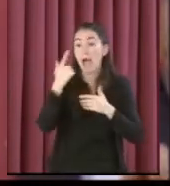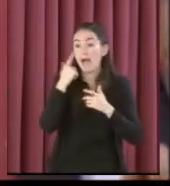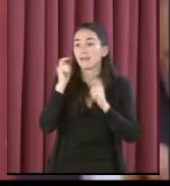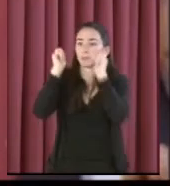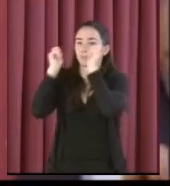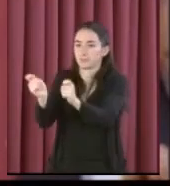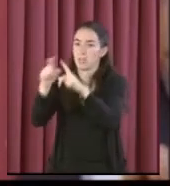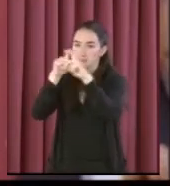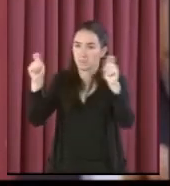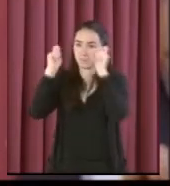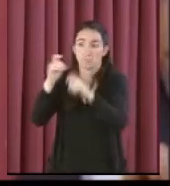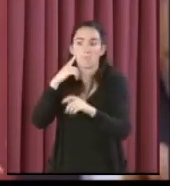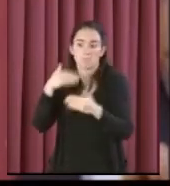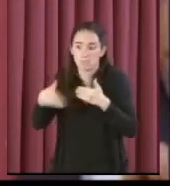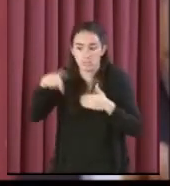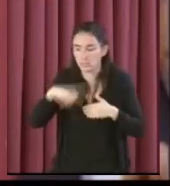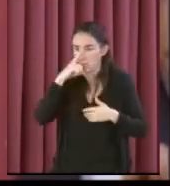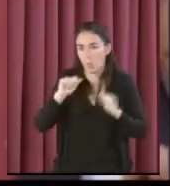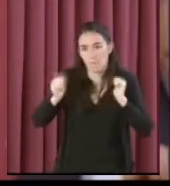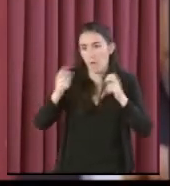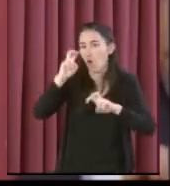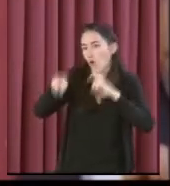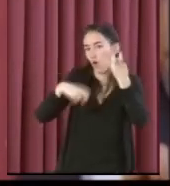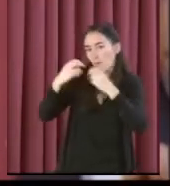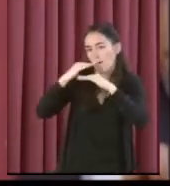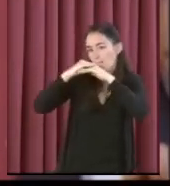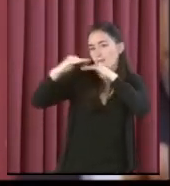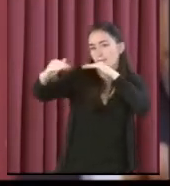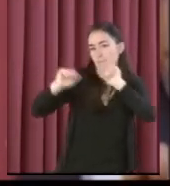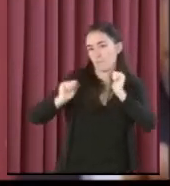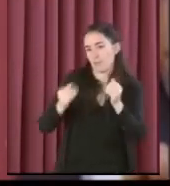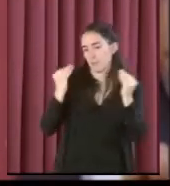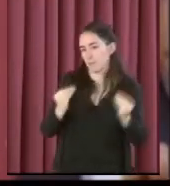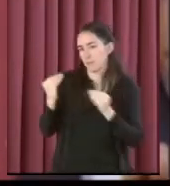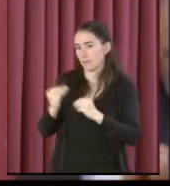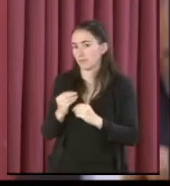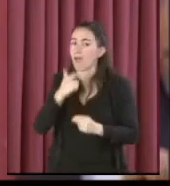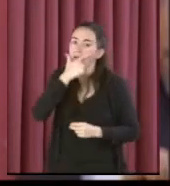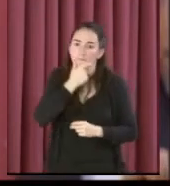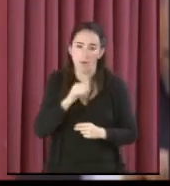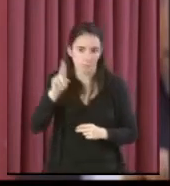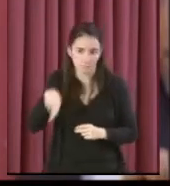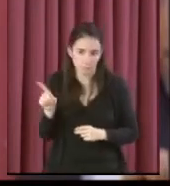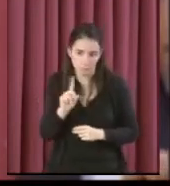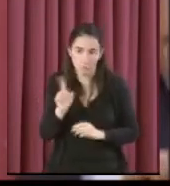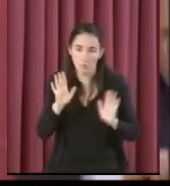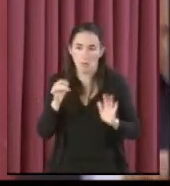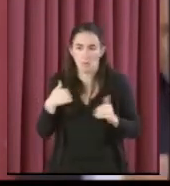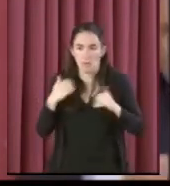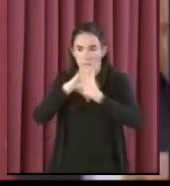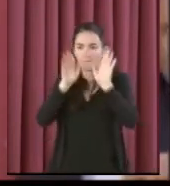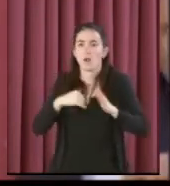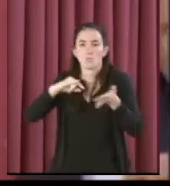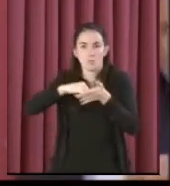comenzar este mismo año 2016. No ha sido fácil, pero hemos conseguido articular un proyecto